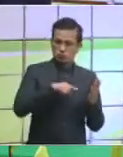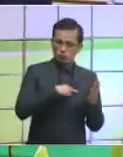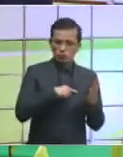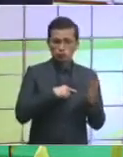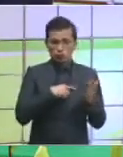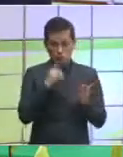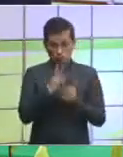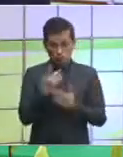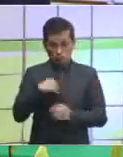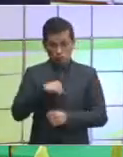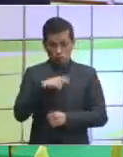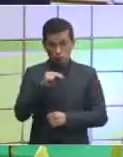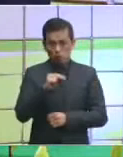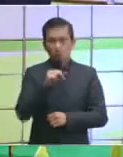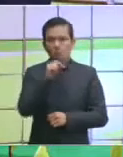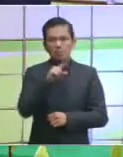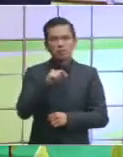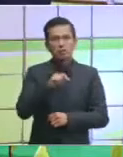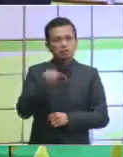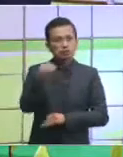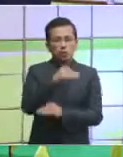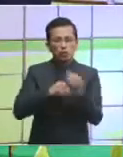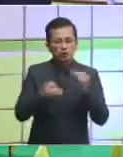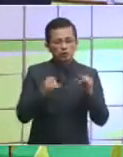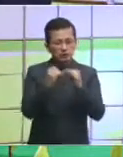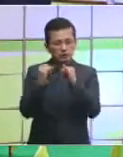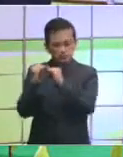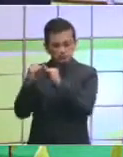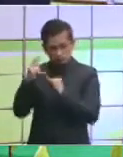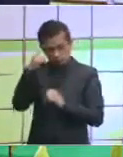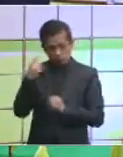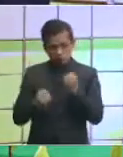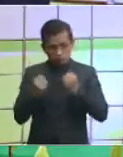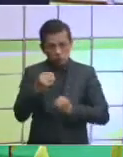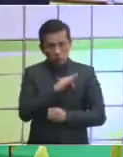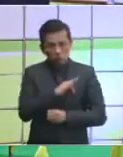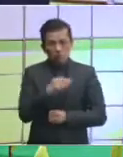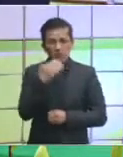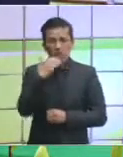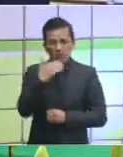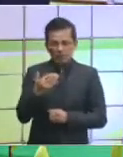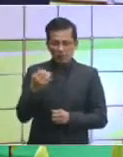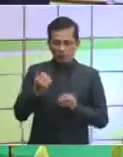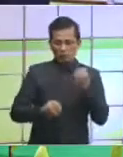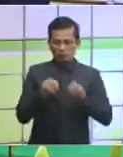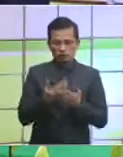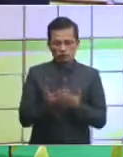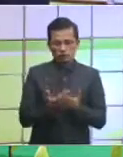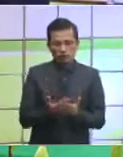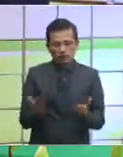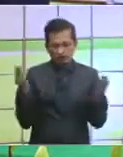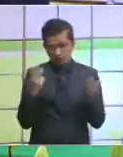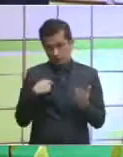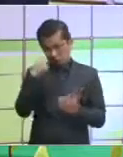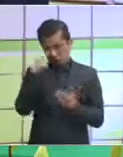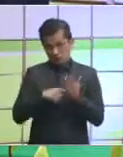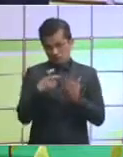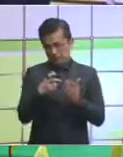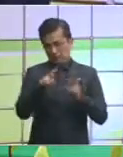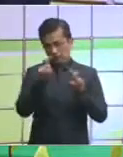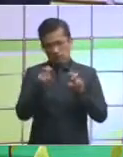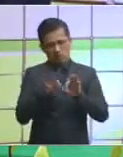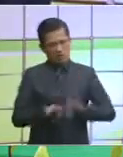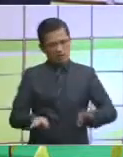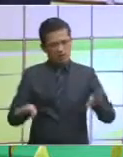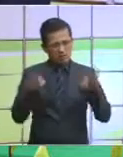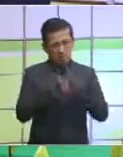sólo nosotros sino la totalidad de los órganos fundiciones del país también tengan una justicia abierta este me parece que es un tema central bajo